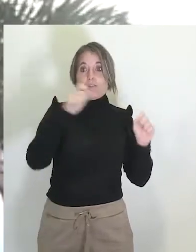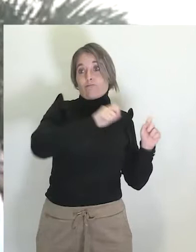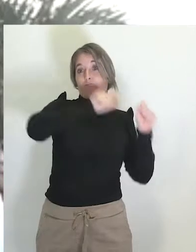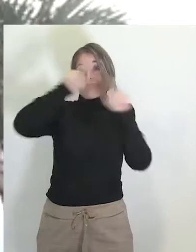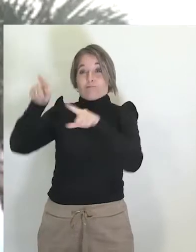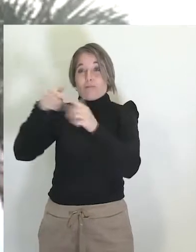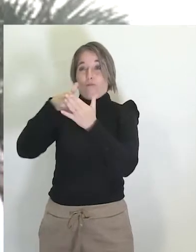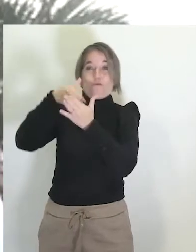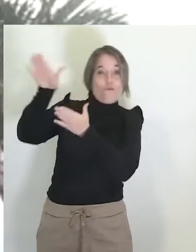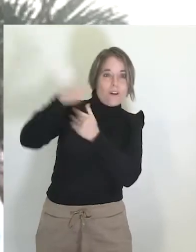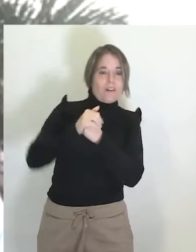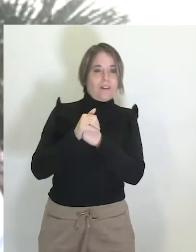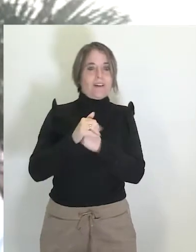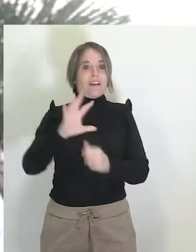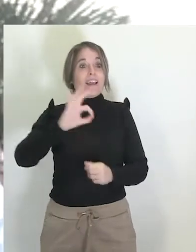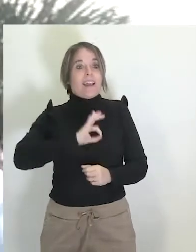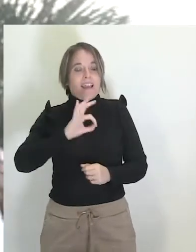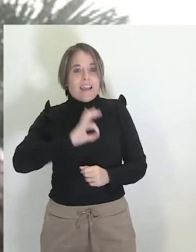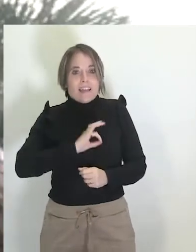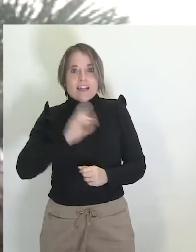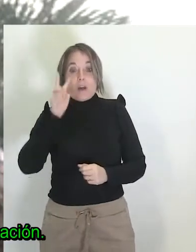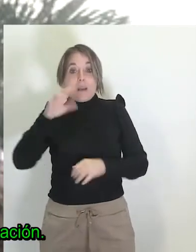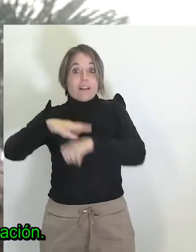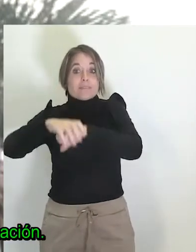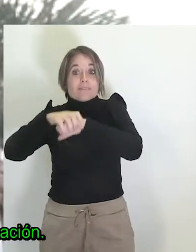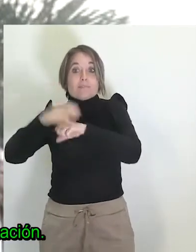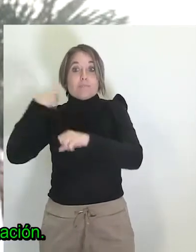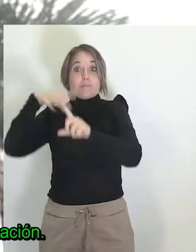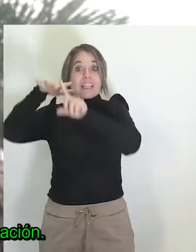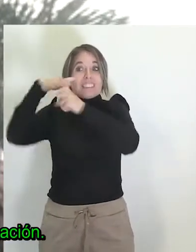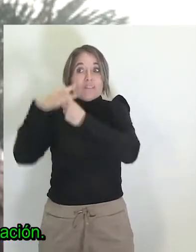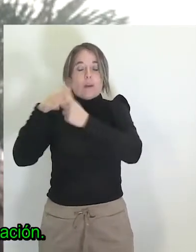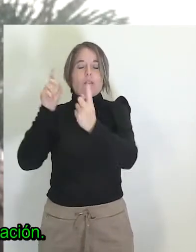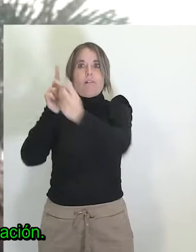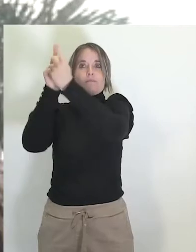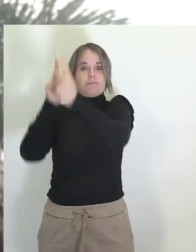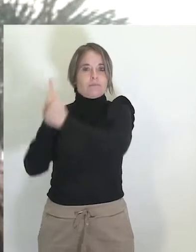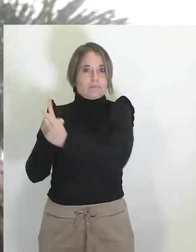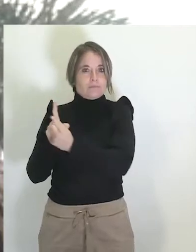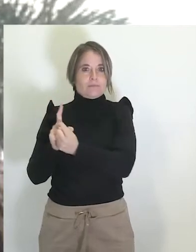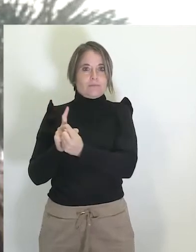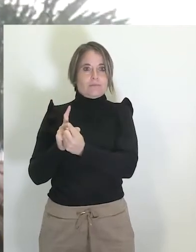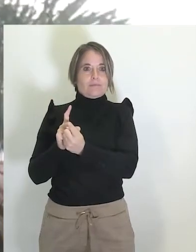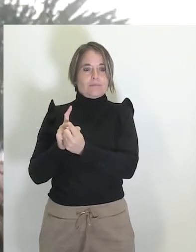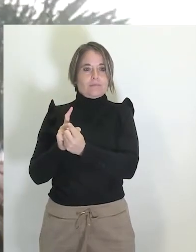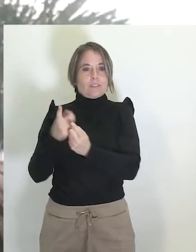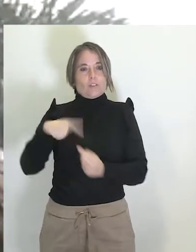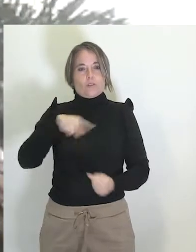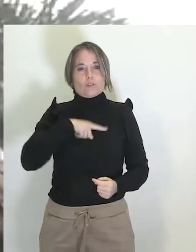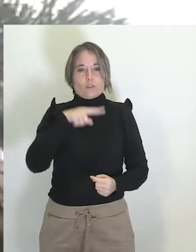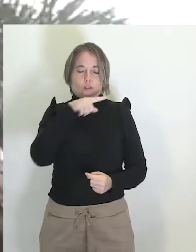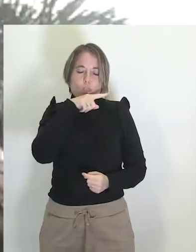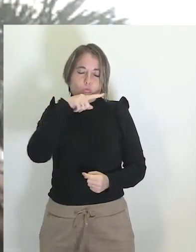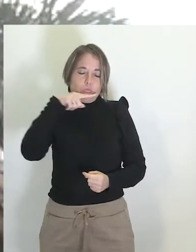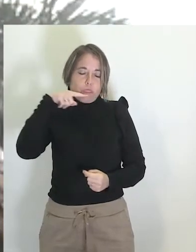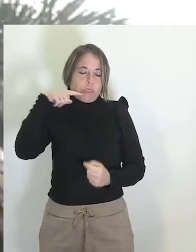Rica y en enero encontrarme con varios colegas que estábamos en la misma situación y teníamos un